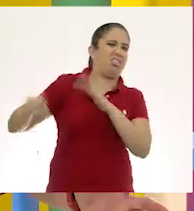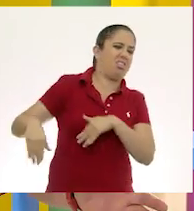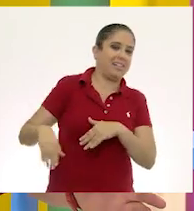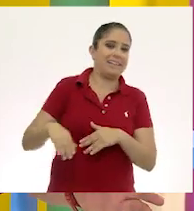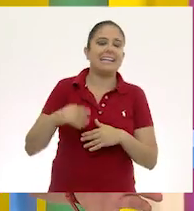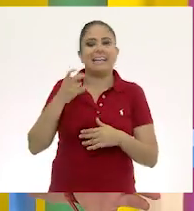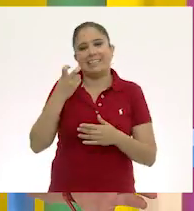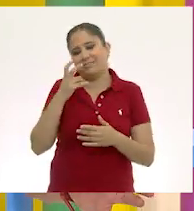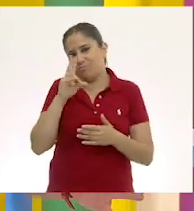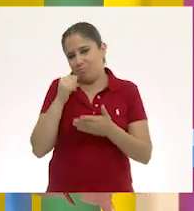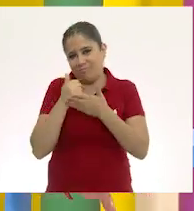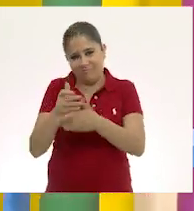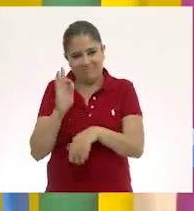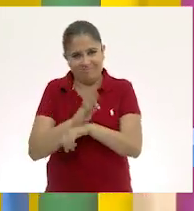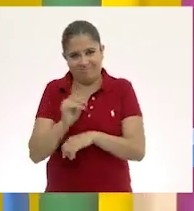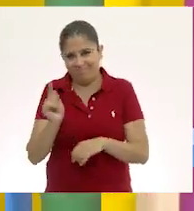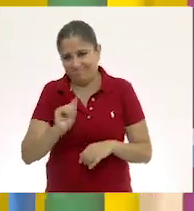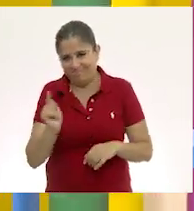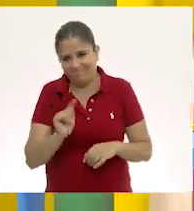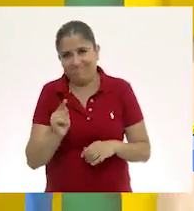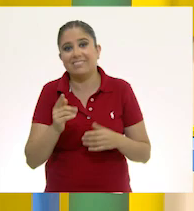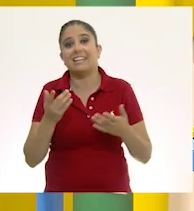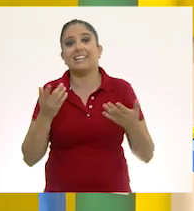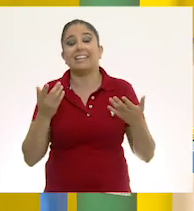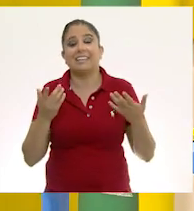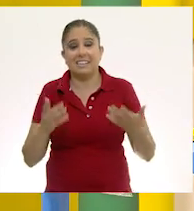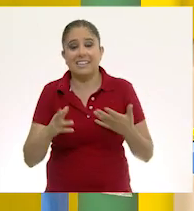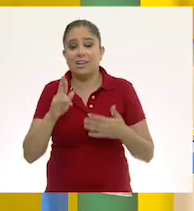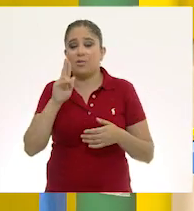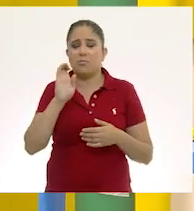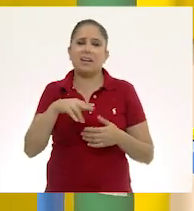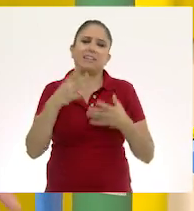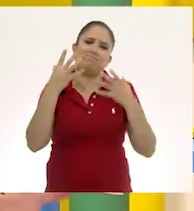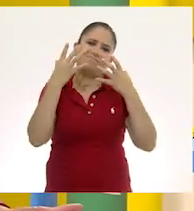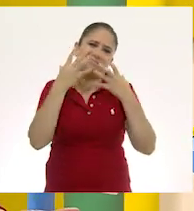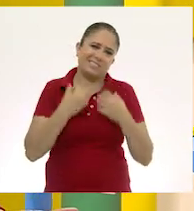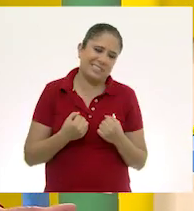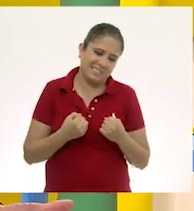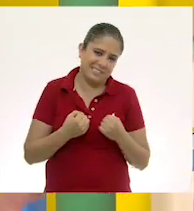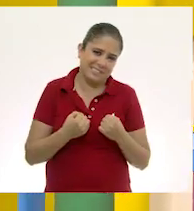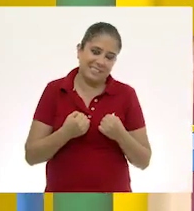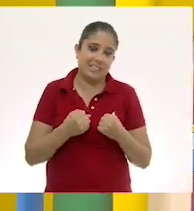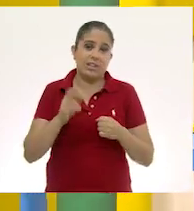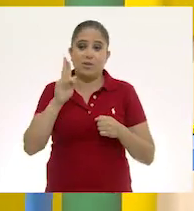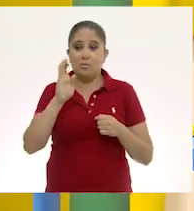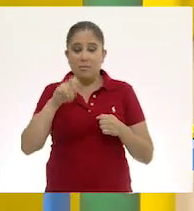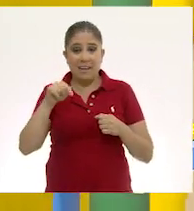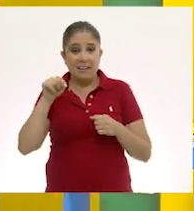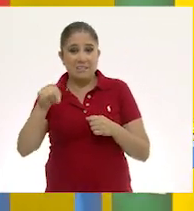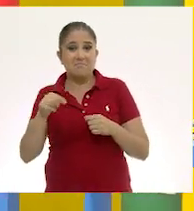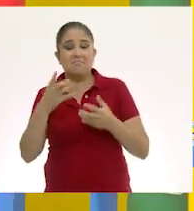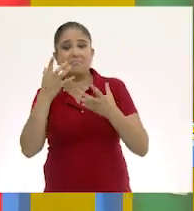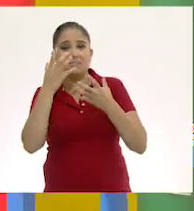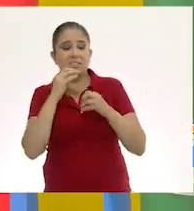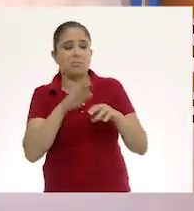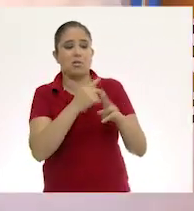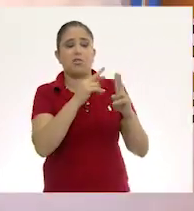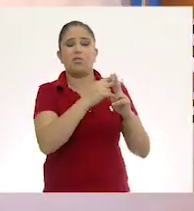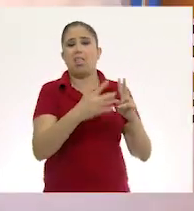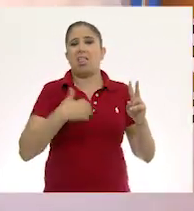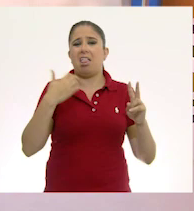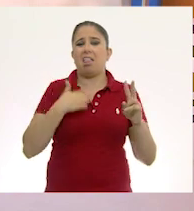ayudó. Y Rubén se quedó triste. Ahora él fue el que se quedó triste porque Sofía y